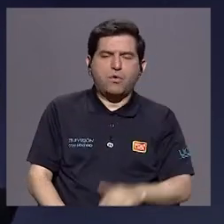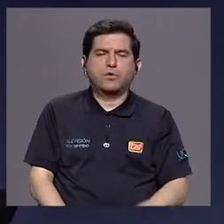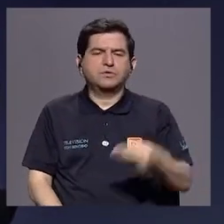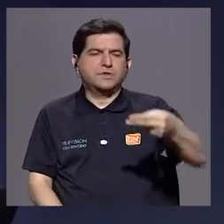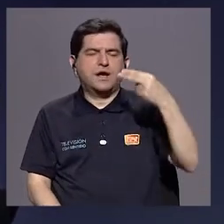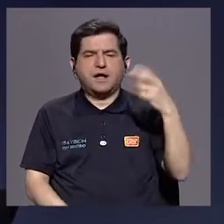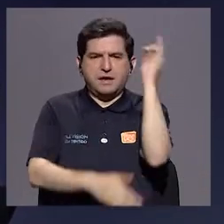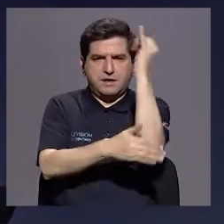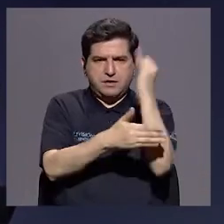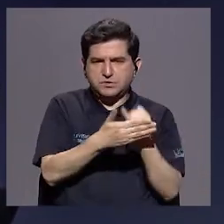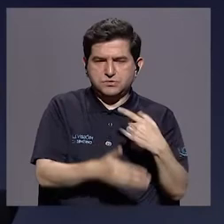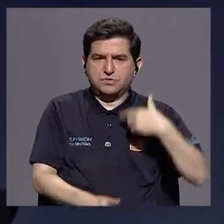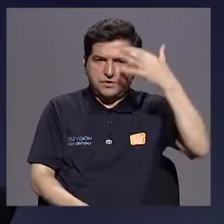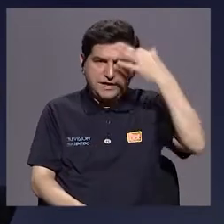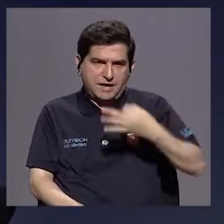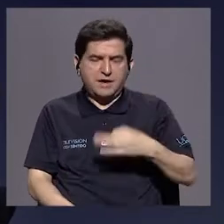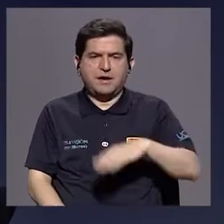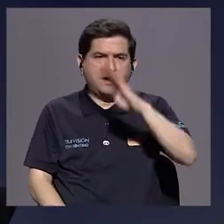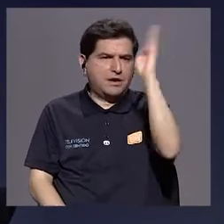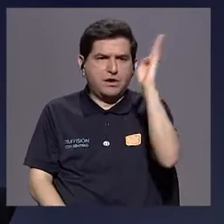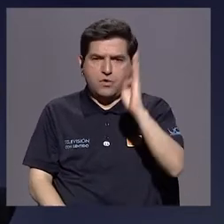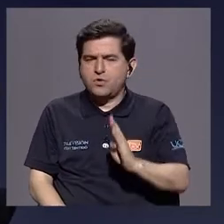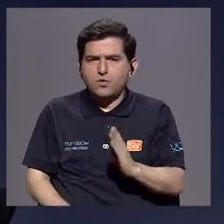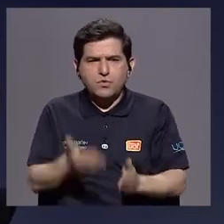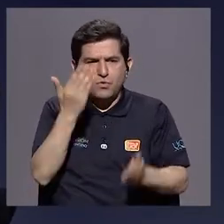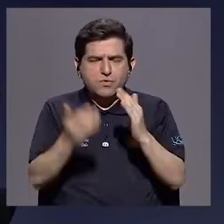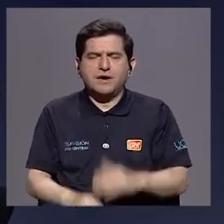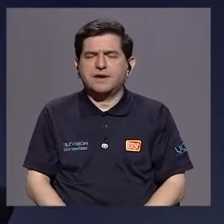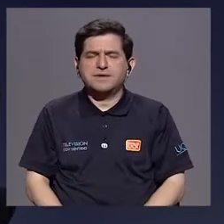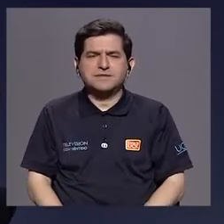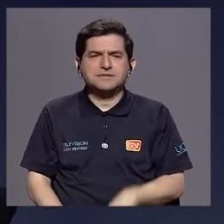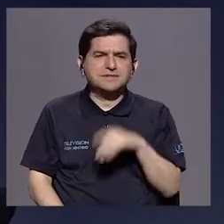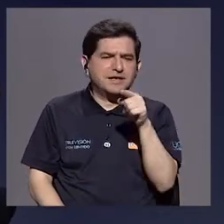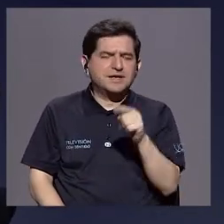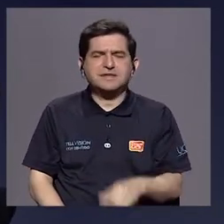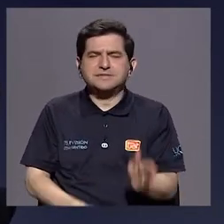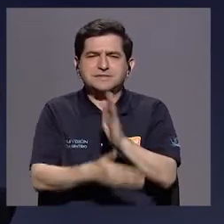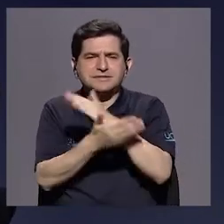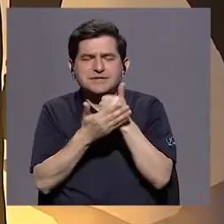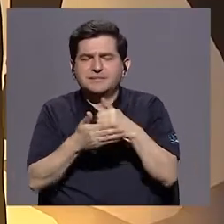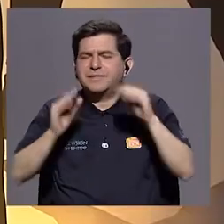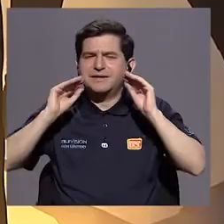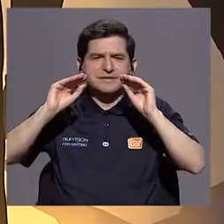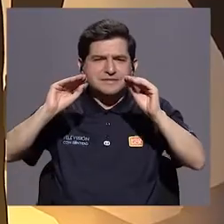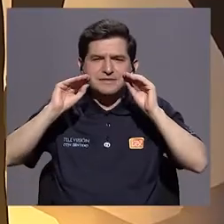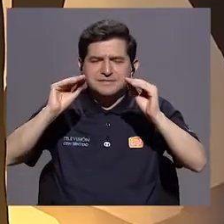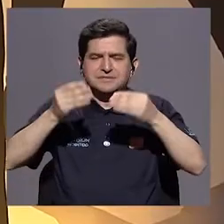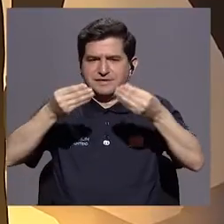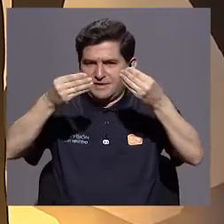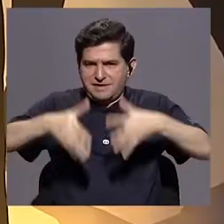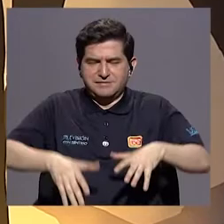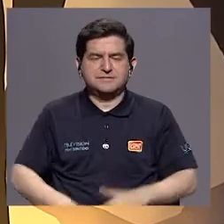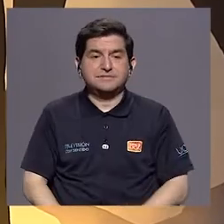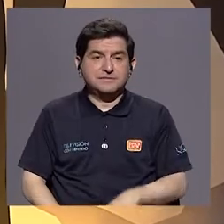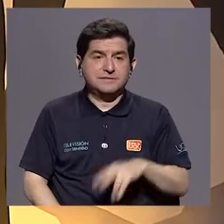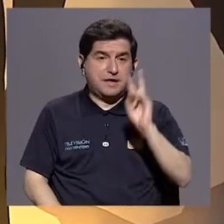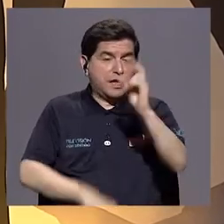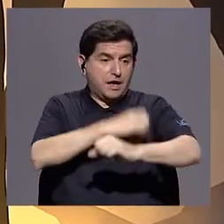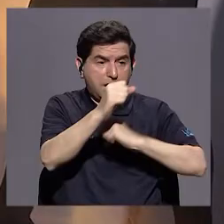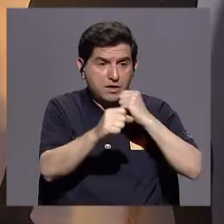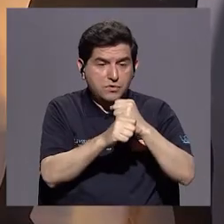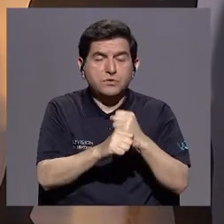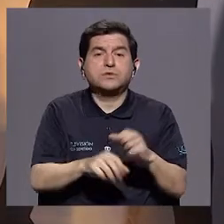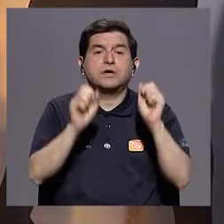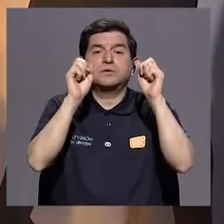historia del arte que creo que nunca se me fue como esa chispa académica y entre esos dos años se me